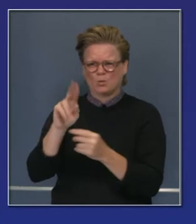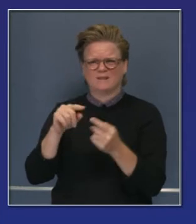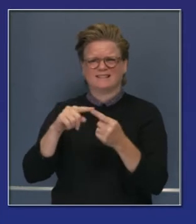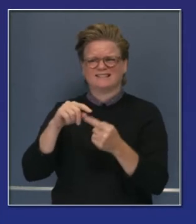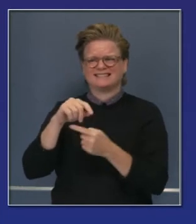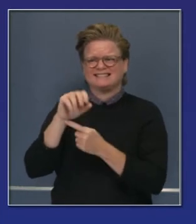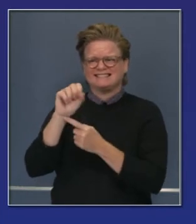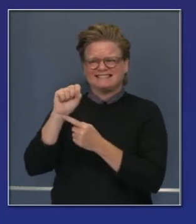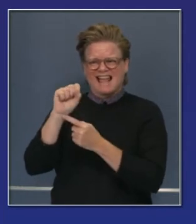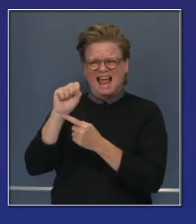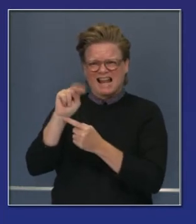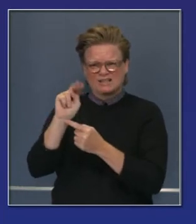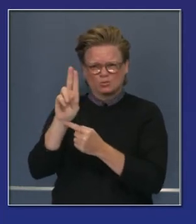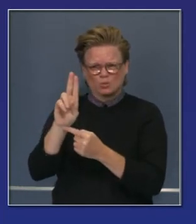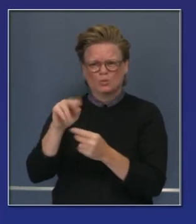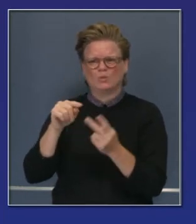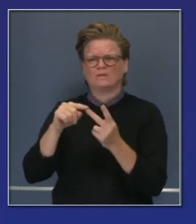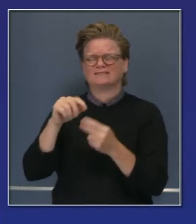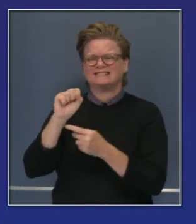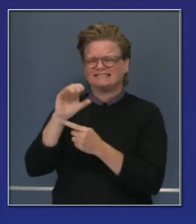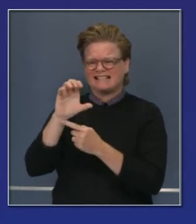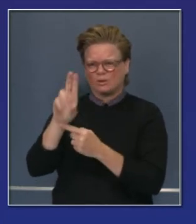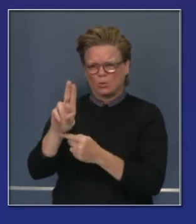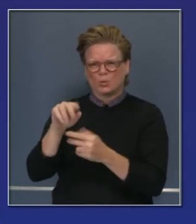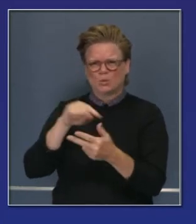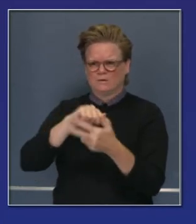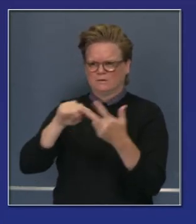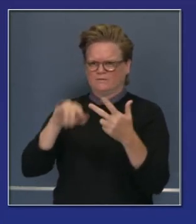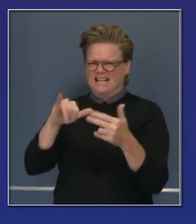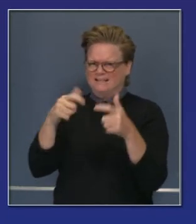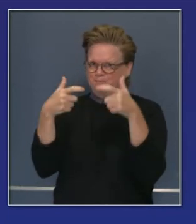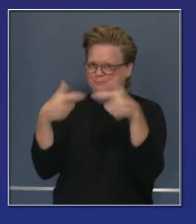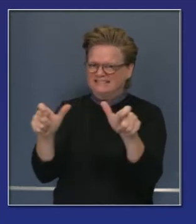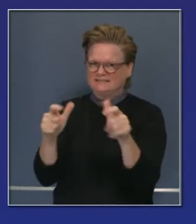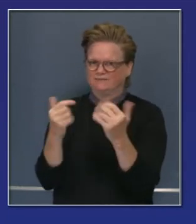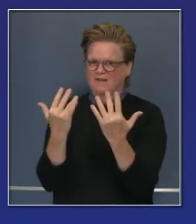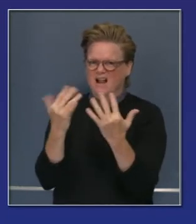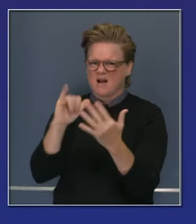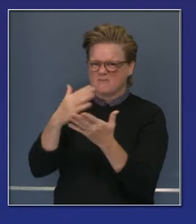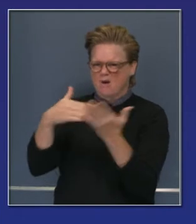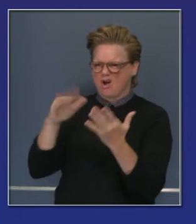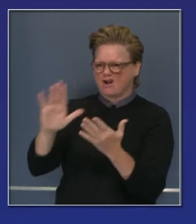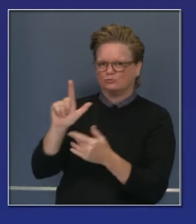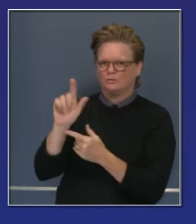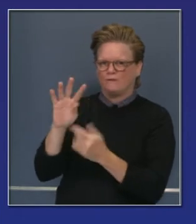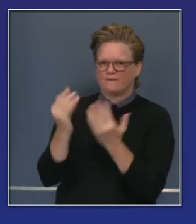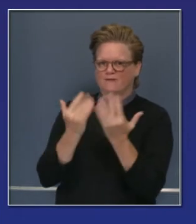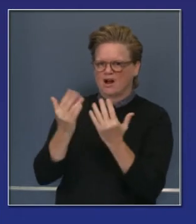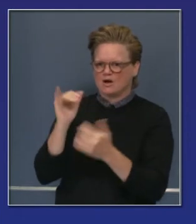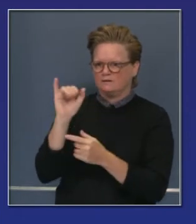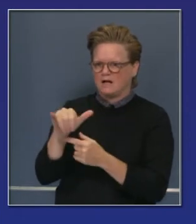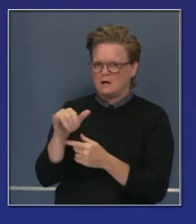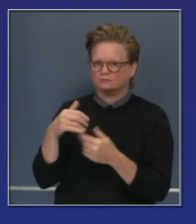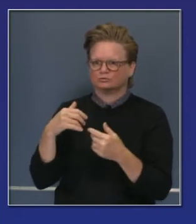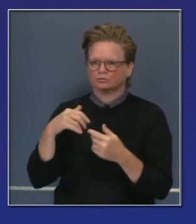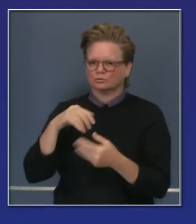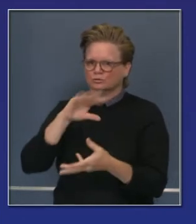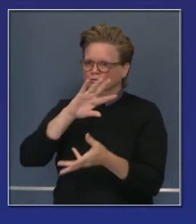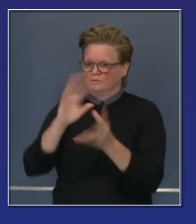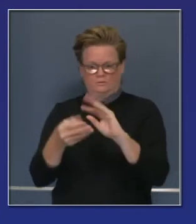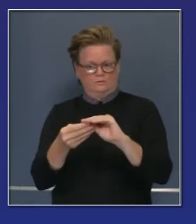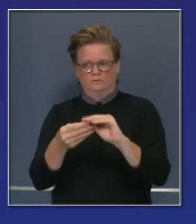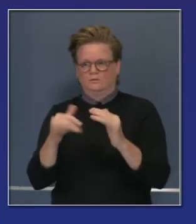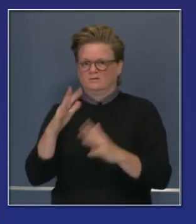LNU y SCU son los dos incendios más graves en relación